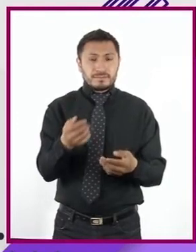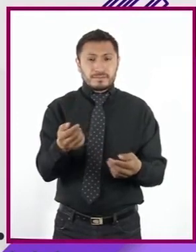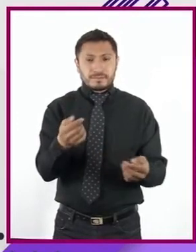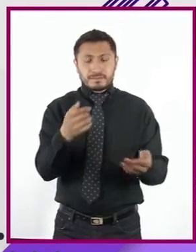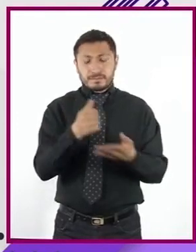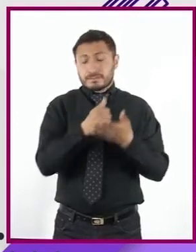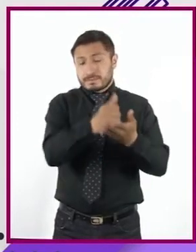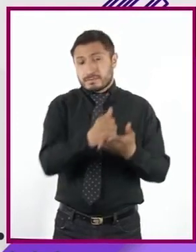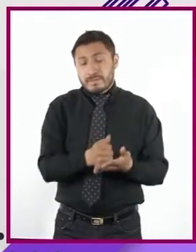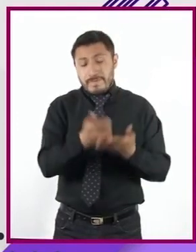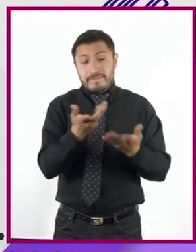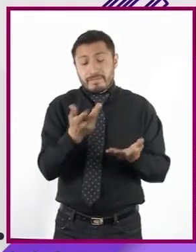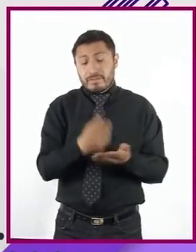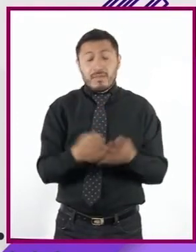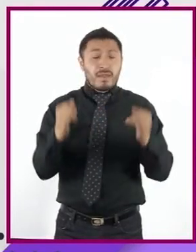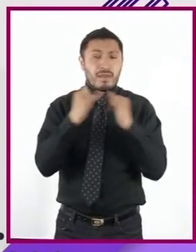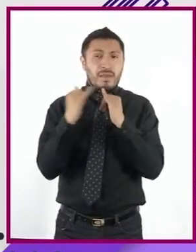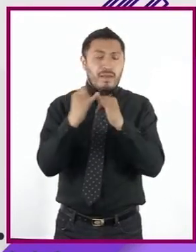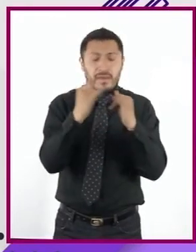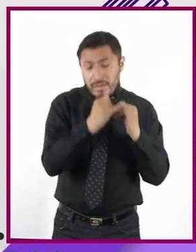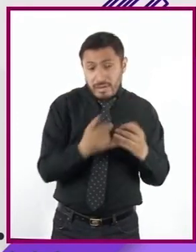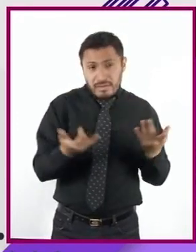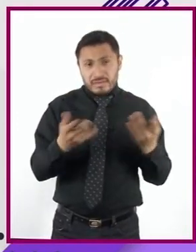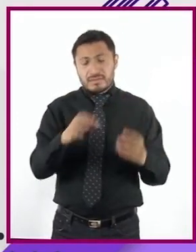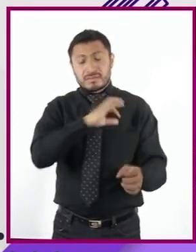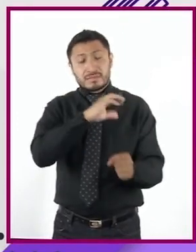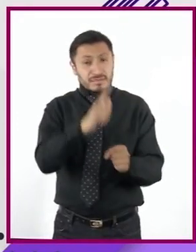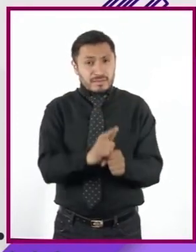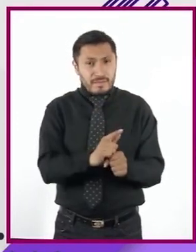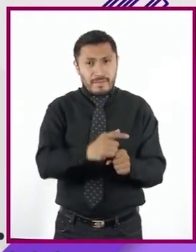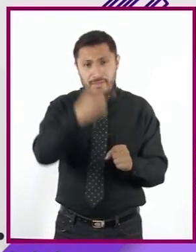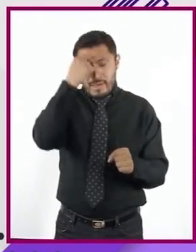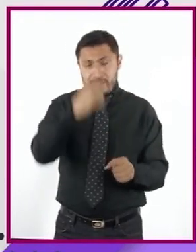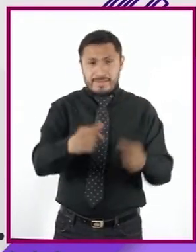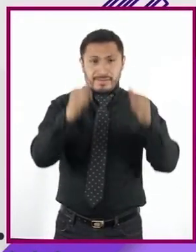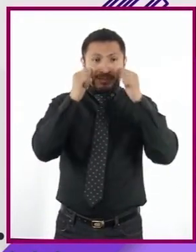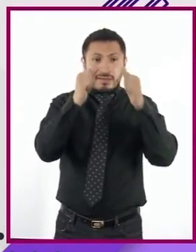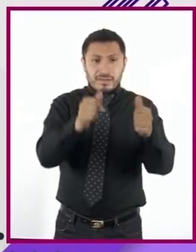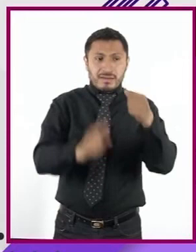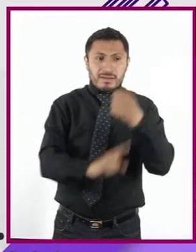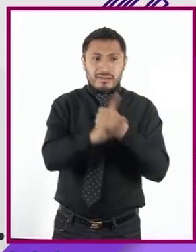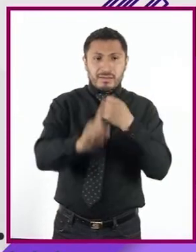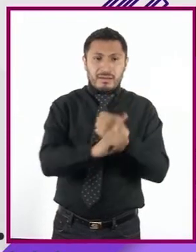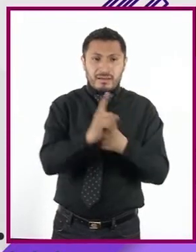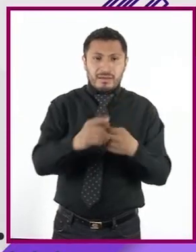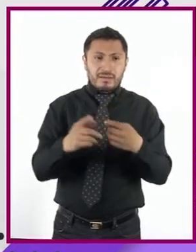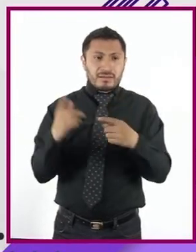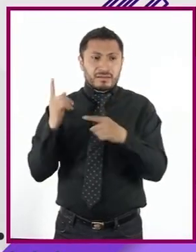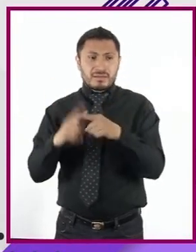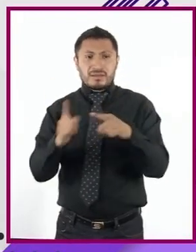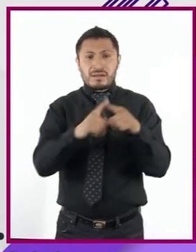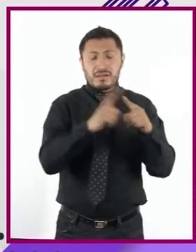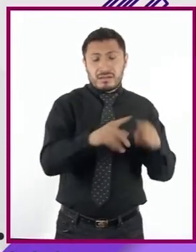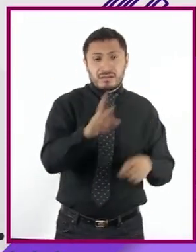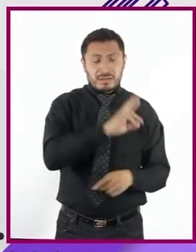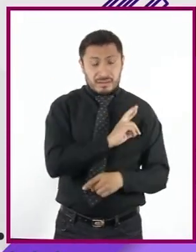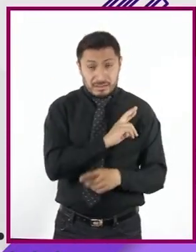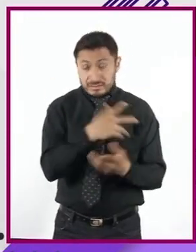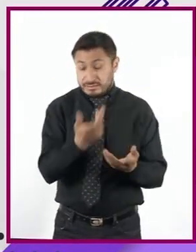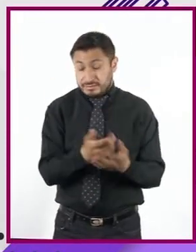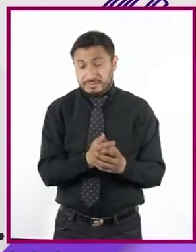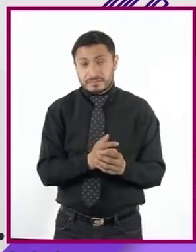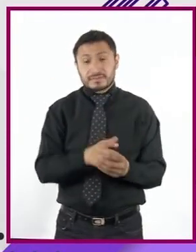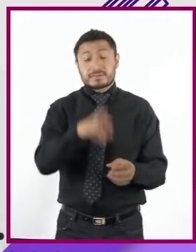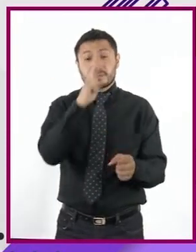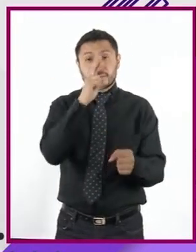y arbitraje de instituciones especializadas en atender conflictos entre particulares. Se